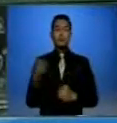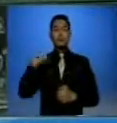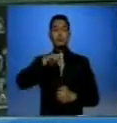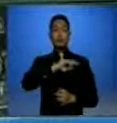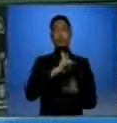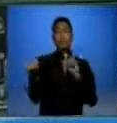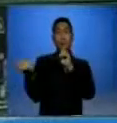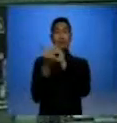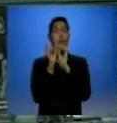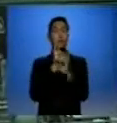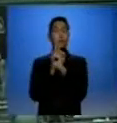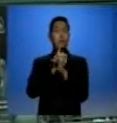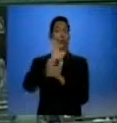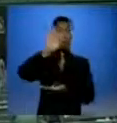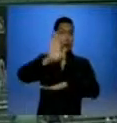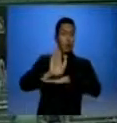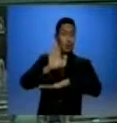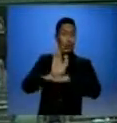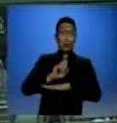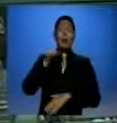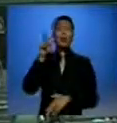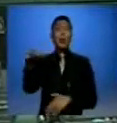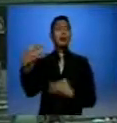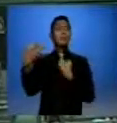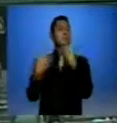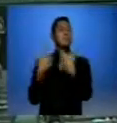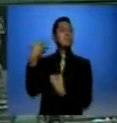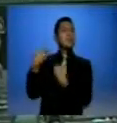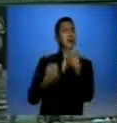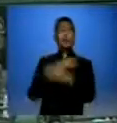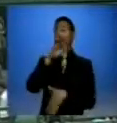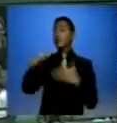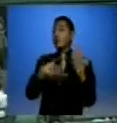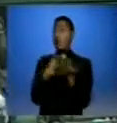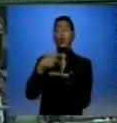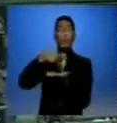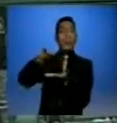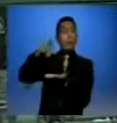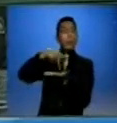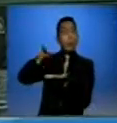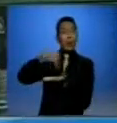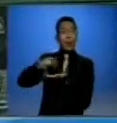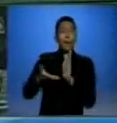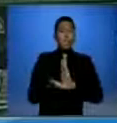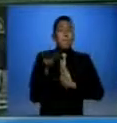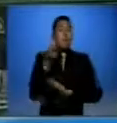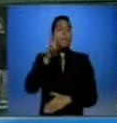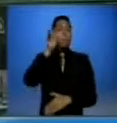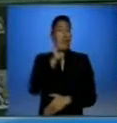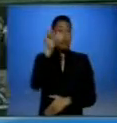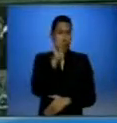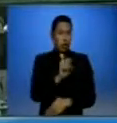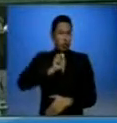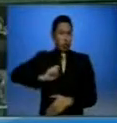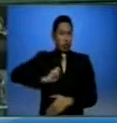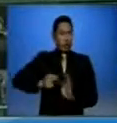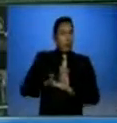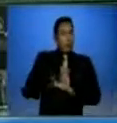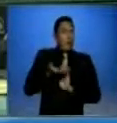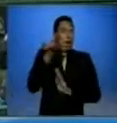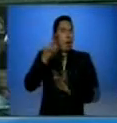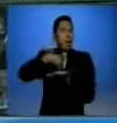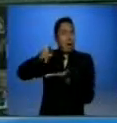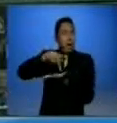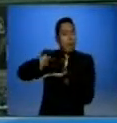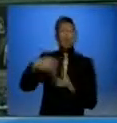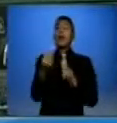al Instituto de Seguridad Social. Aquí nos explicaron que todo pago que supere el 20% de la remuneración del trabajador debe